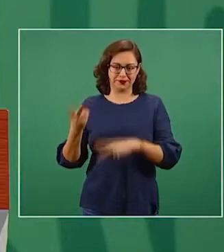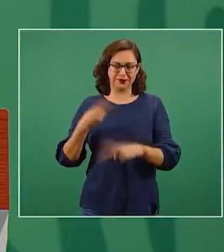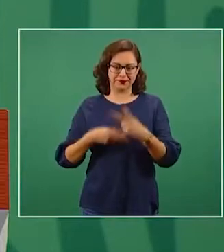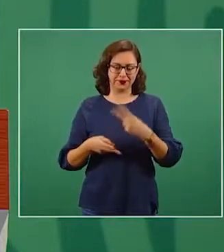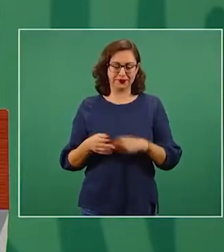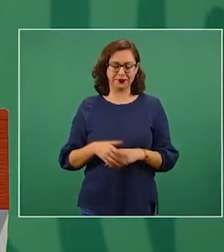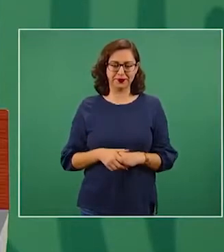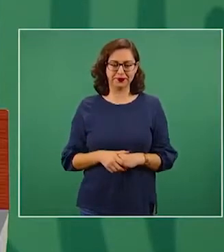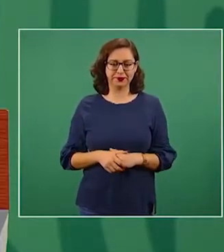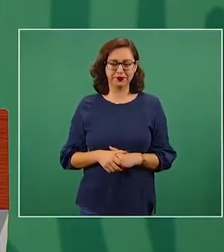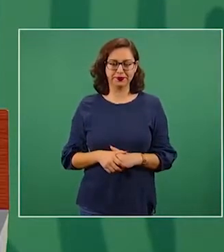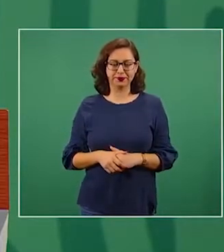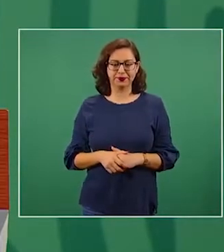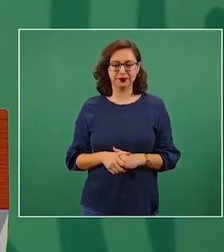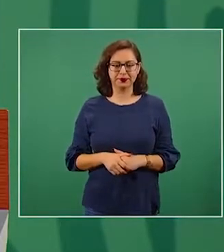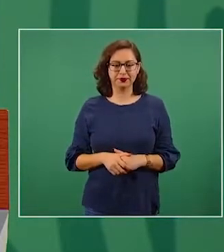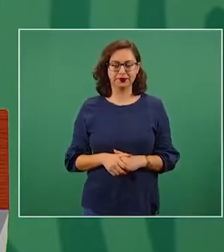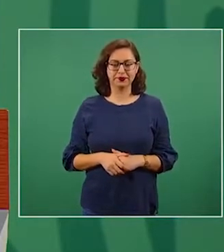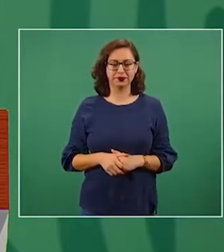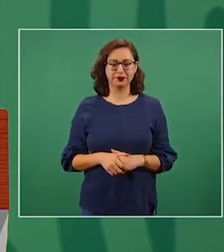Muy buenas. El doctor es,